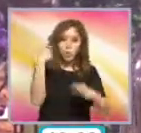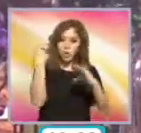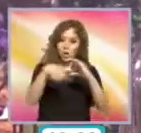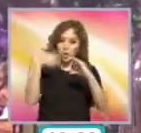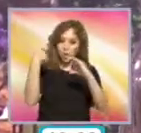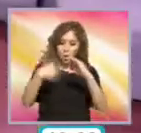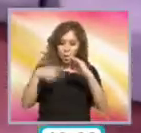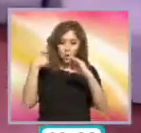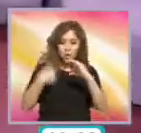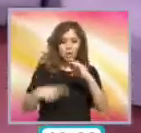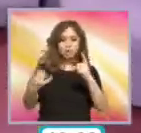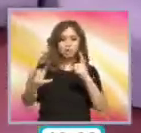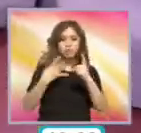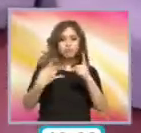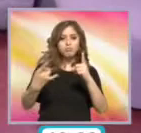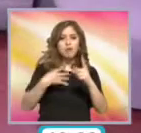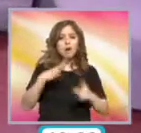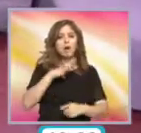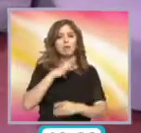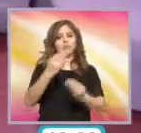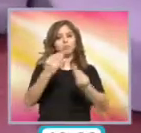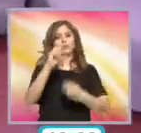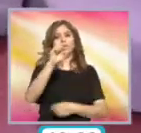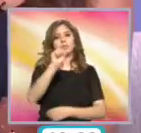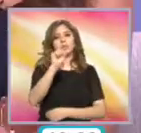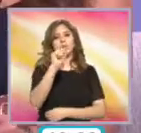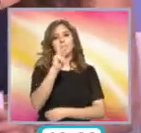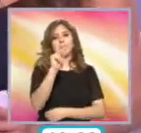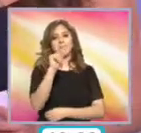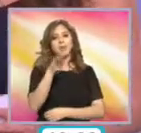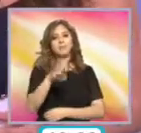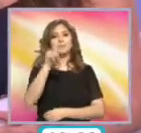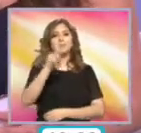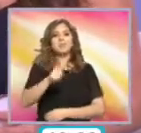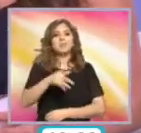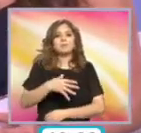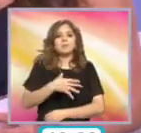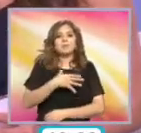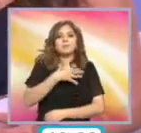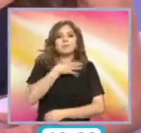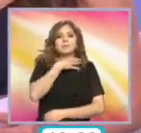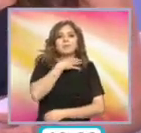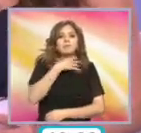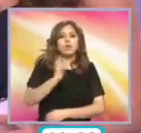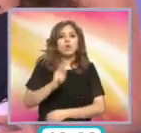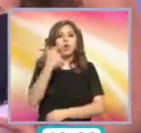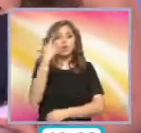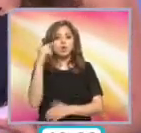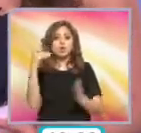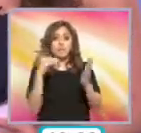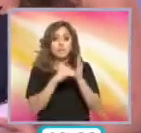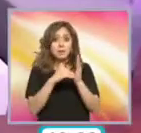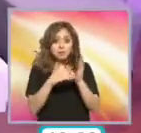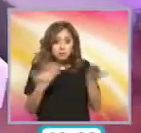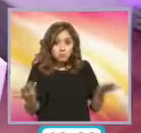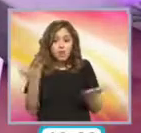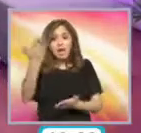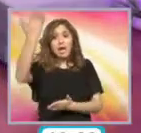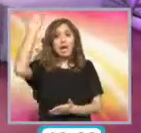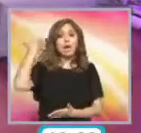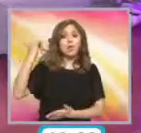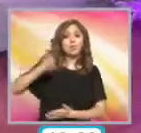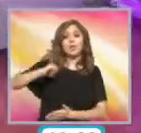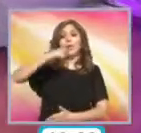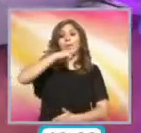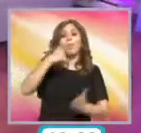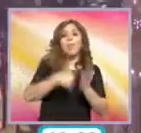spam cotidianamente. Dímelo a mí, que ya no tengo espacio, tengo Sí, 12,000 correos. La evolución del correo postal ahora es el correo electrónico. Por supuesto, pero además hoy